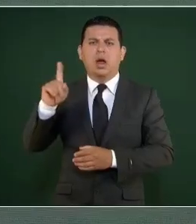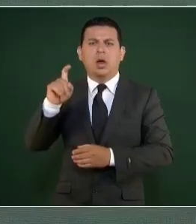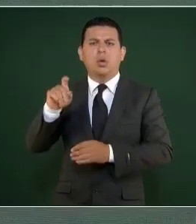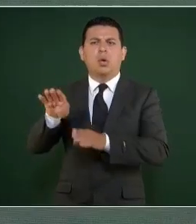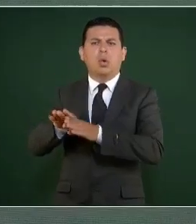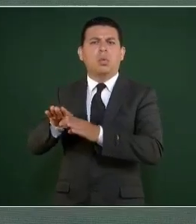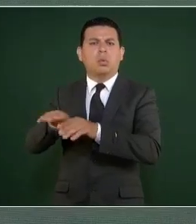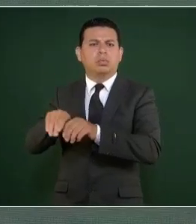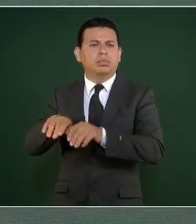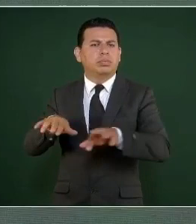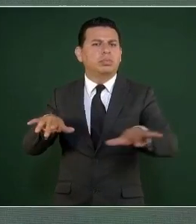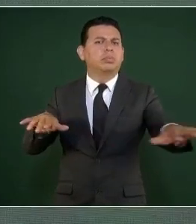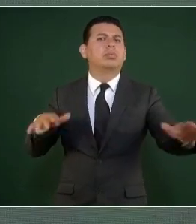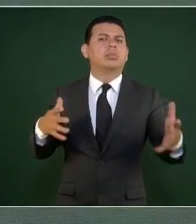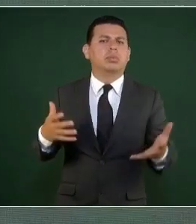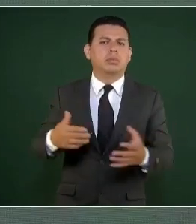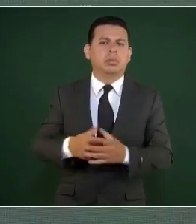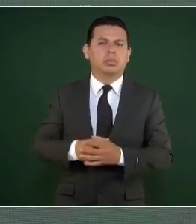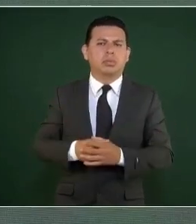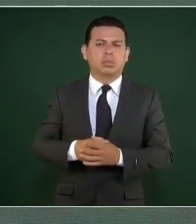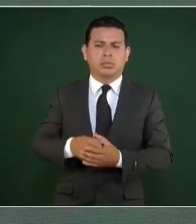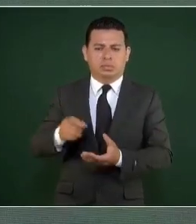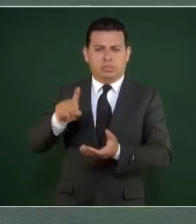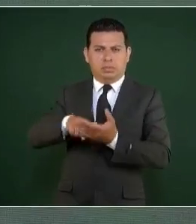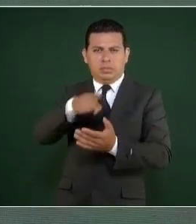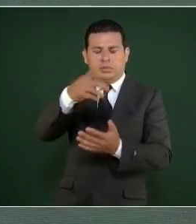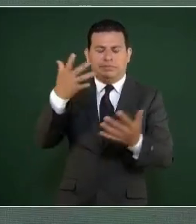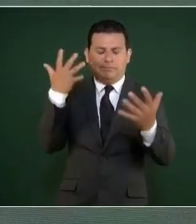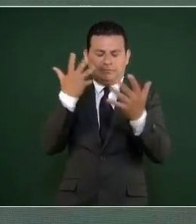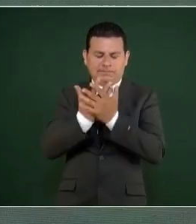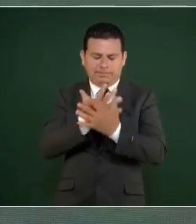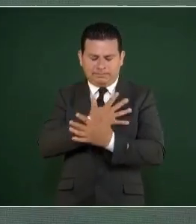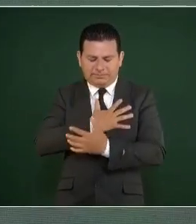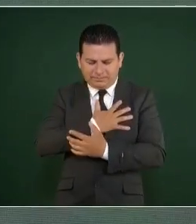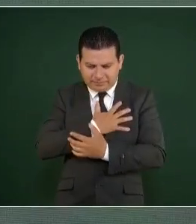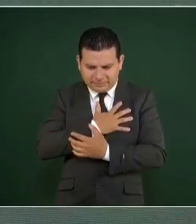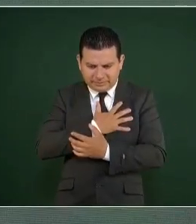agua, le va a partir el alma.